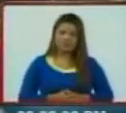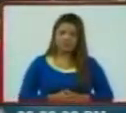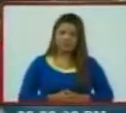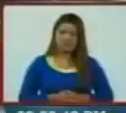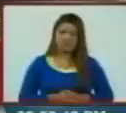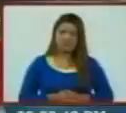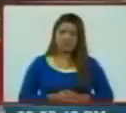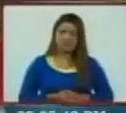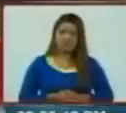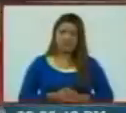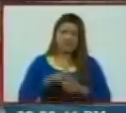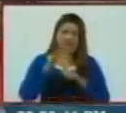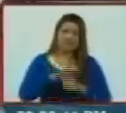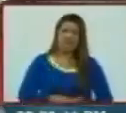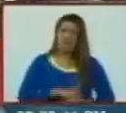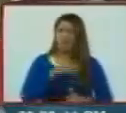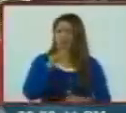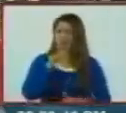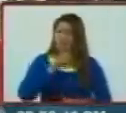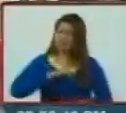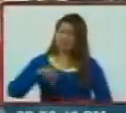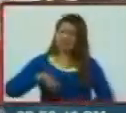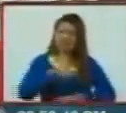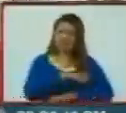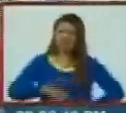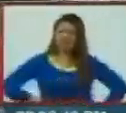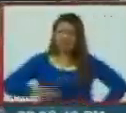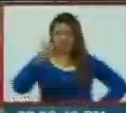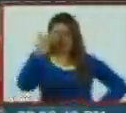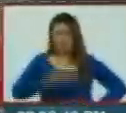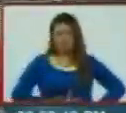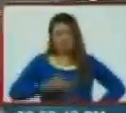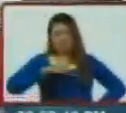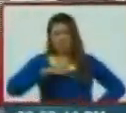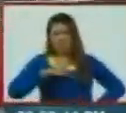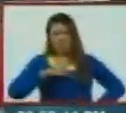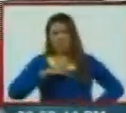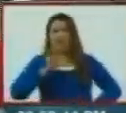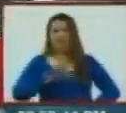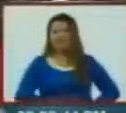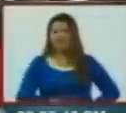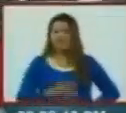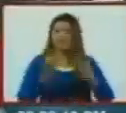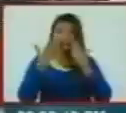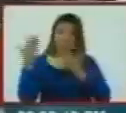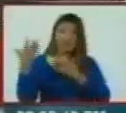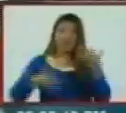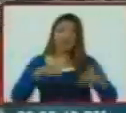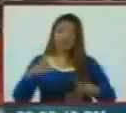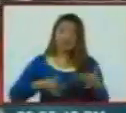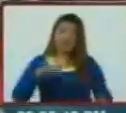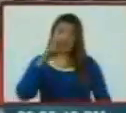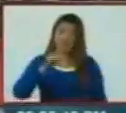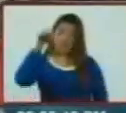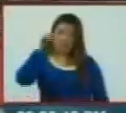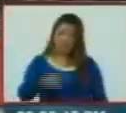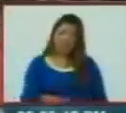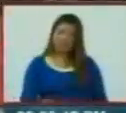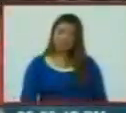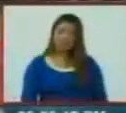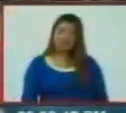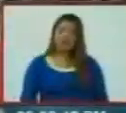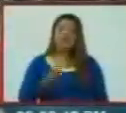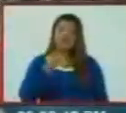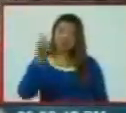Represión salvaje de la Guardia Nacional, salvaje, criminal ha sido este tipo de eventos que hemos encontrado en el día de hoy y en el día de